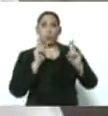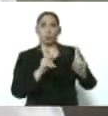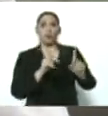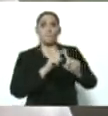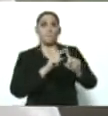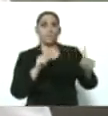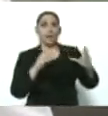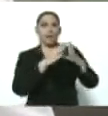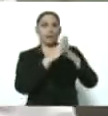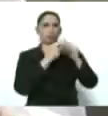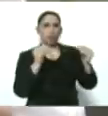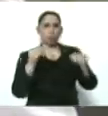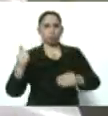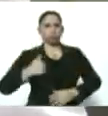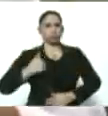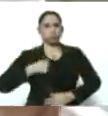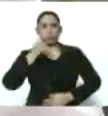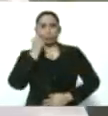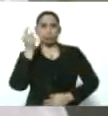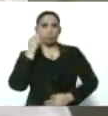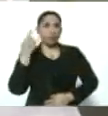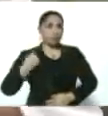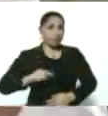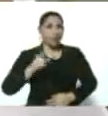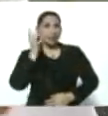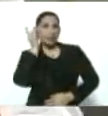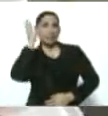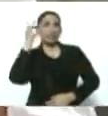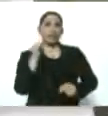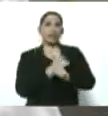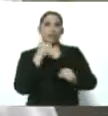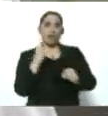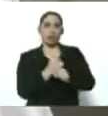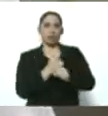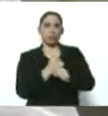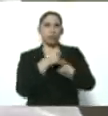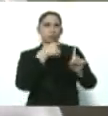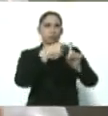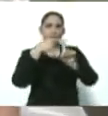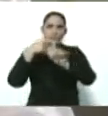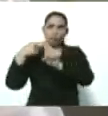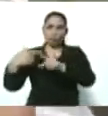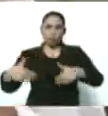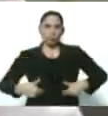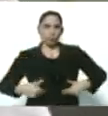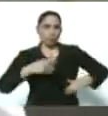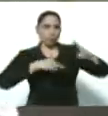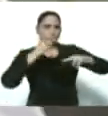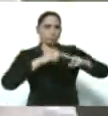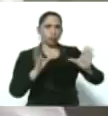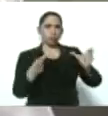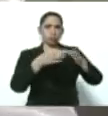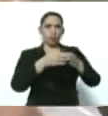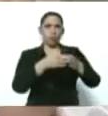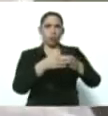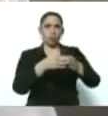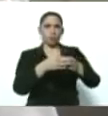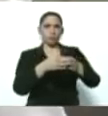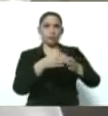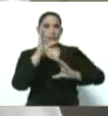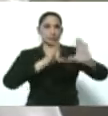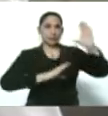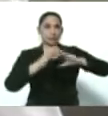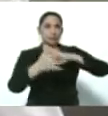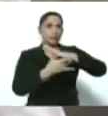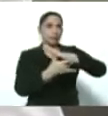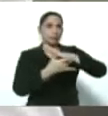todo aquella que tenga una iniciativa, que esté trabajando, sume su esfuerzo a la construcción colectiva desde la ciencia y tecnología para la